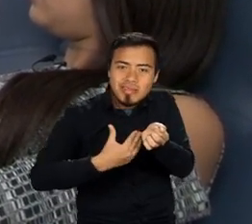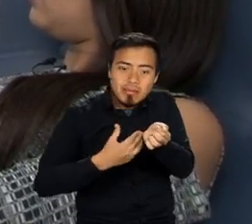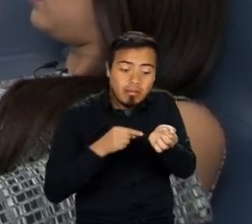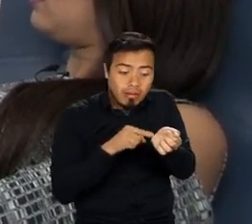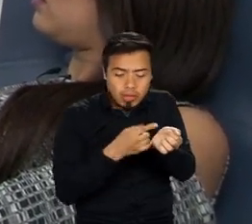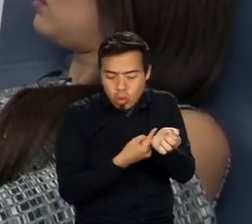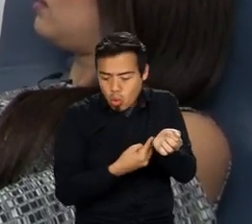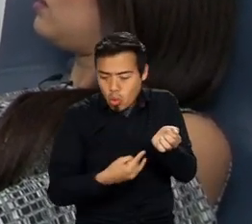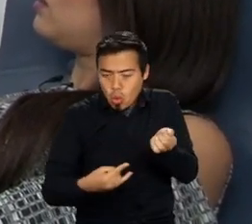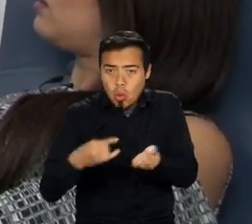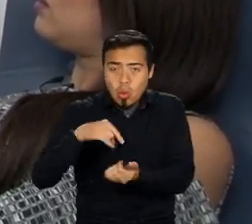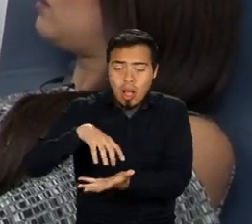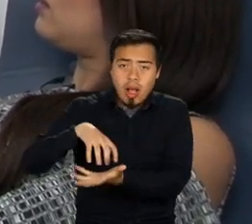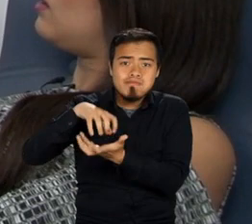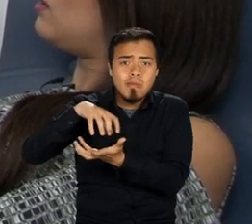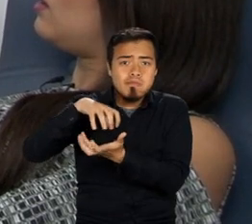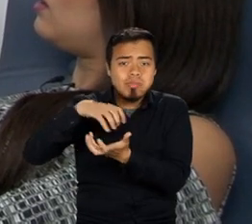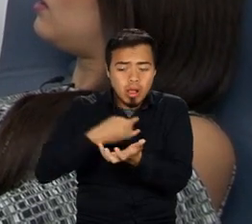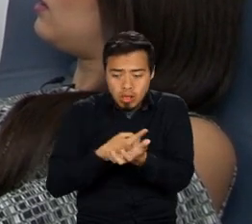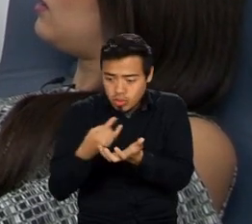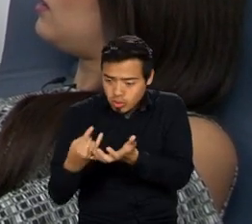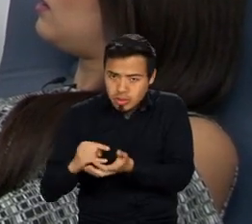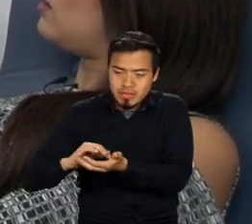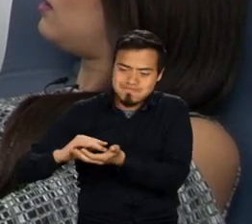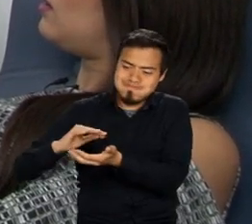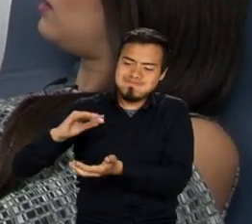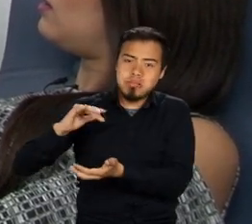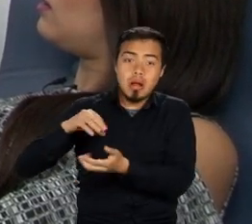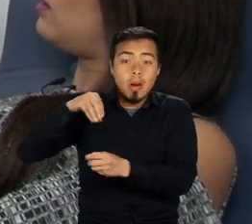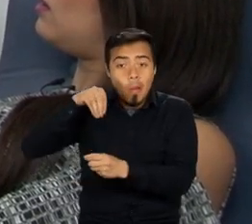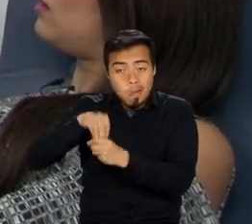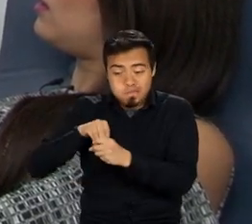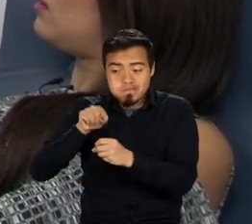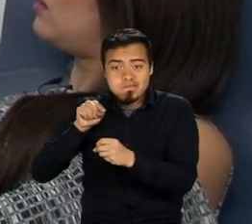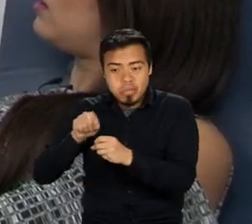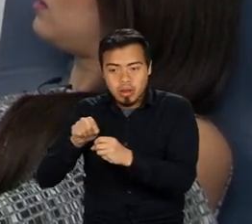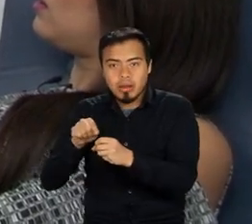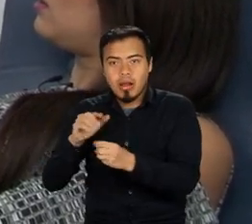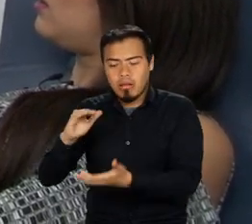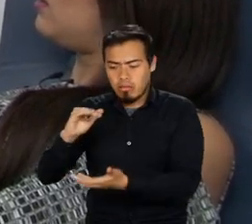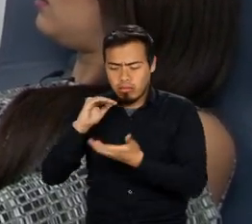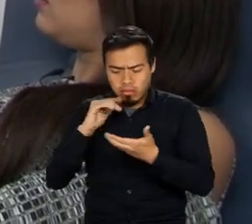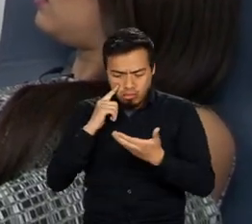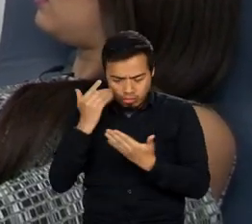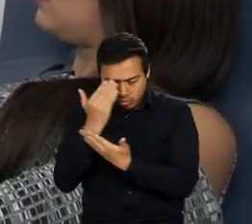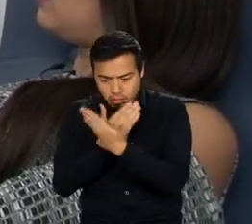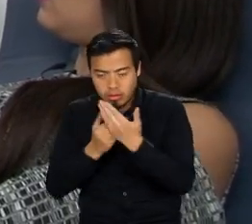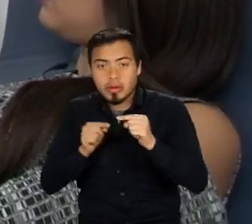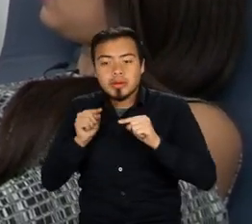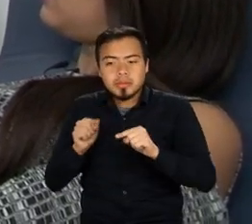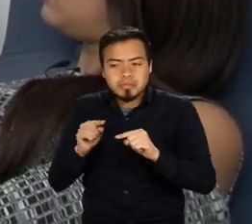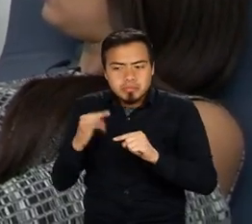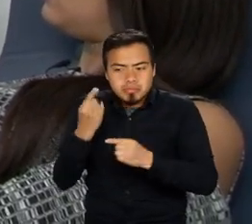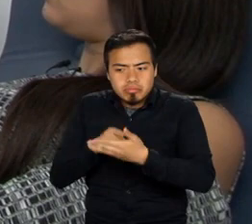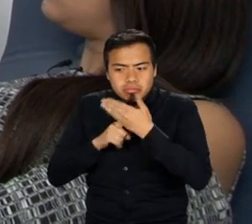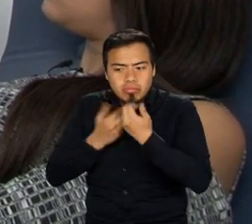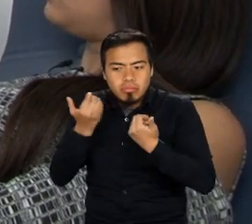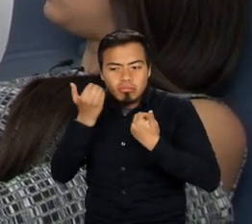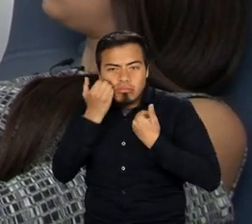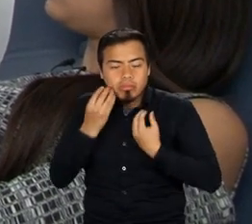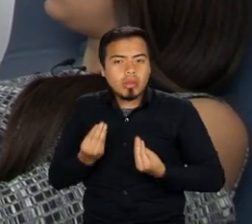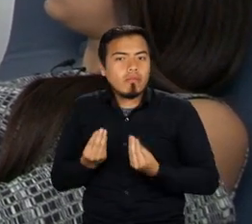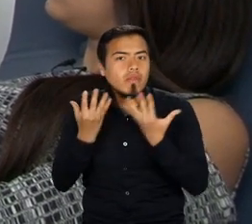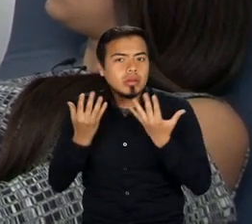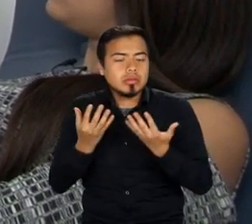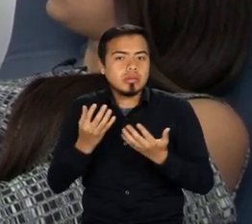esta bolsita tomamos las muestras, los paraclínicos, ¿sí? Que me determinan alguna enfermedad